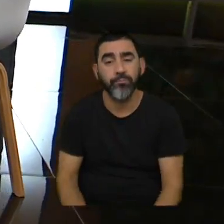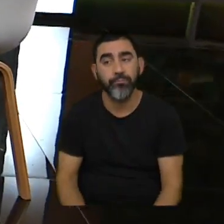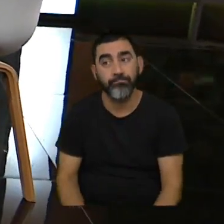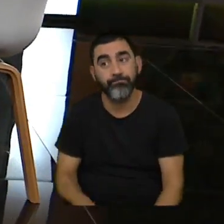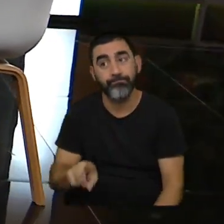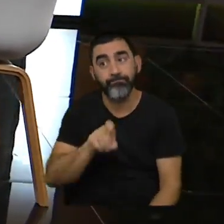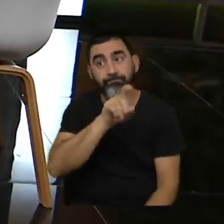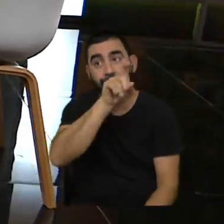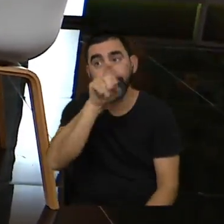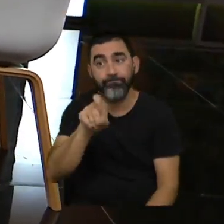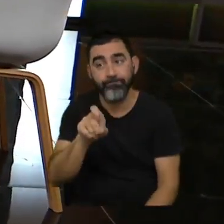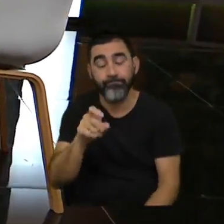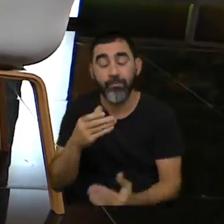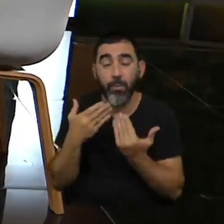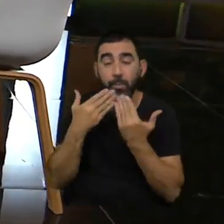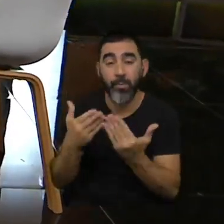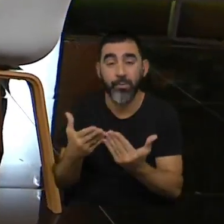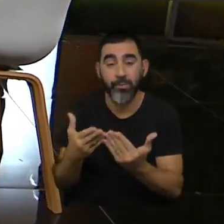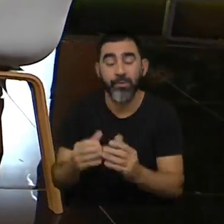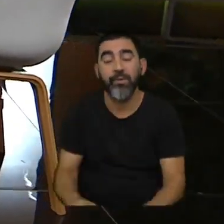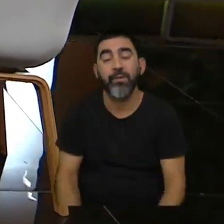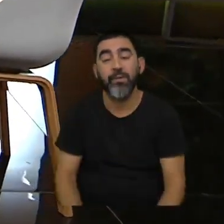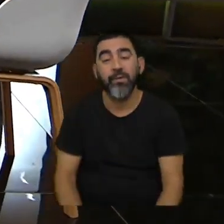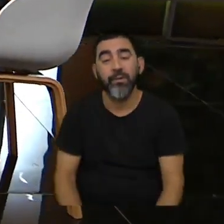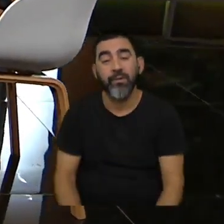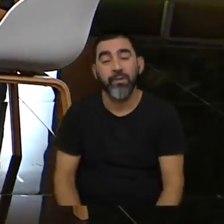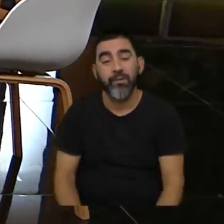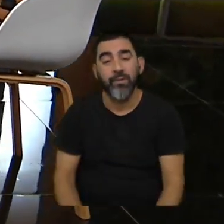pregunta. Entonces, podemos hablar todo el programa de eso. Sí.